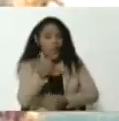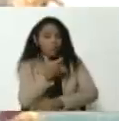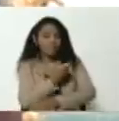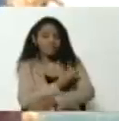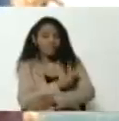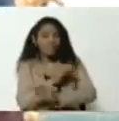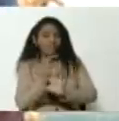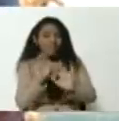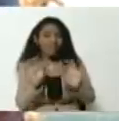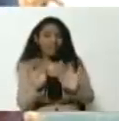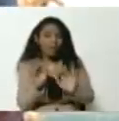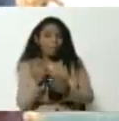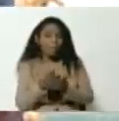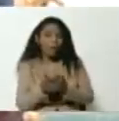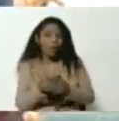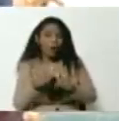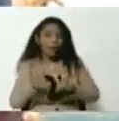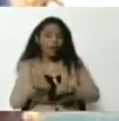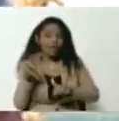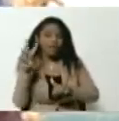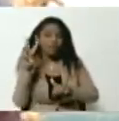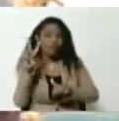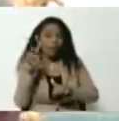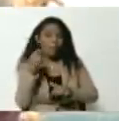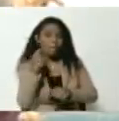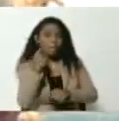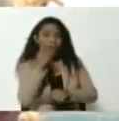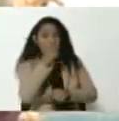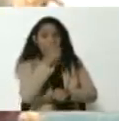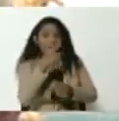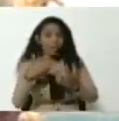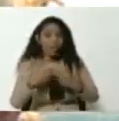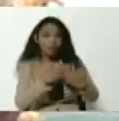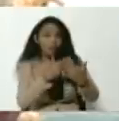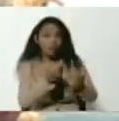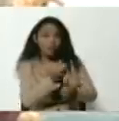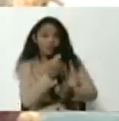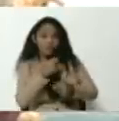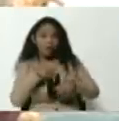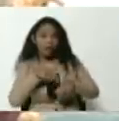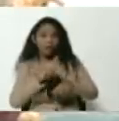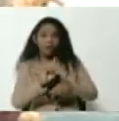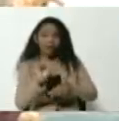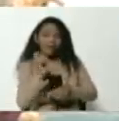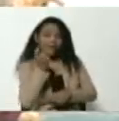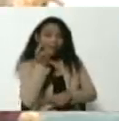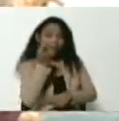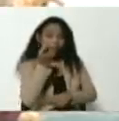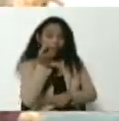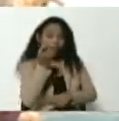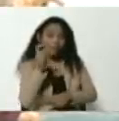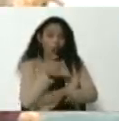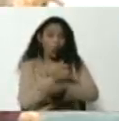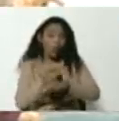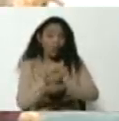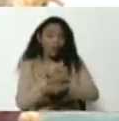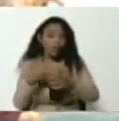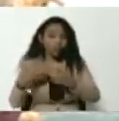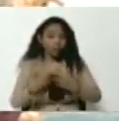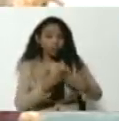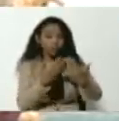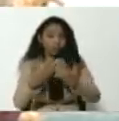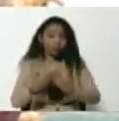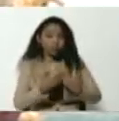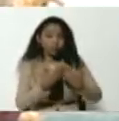Remdesivir ha entrado a Venezuela proveniente del gobierno de los Estados Unidos